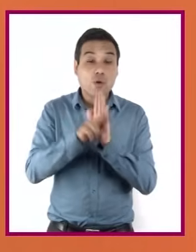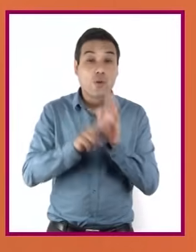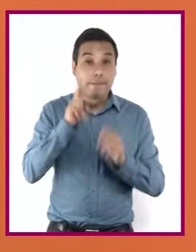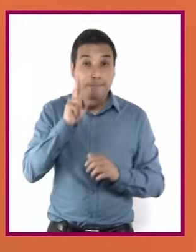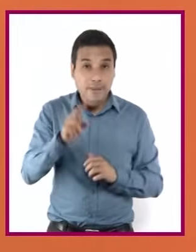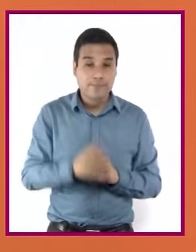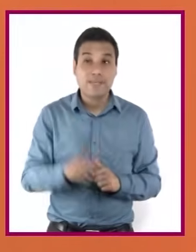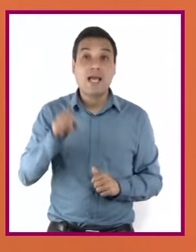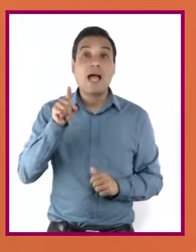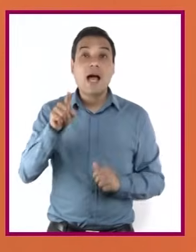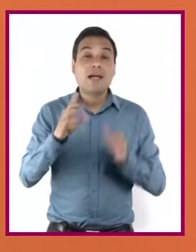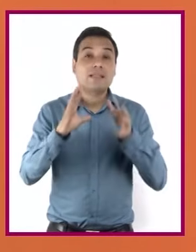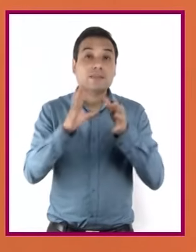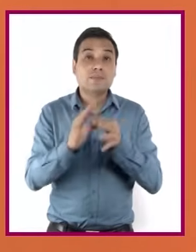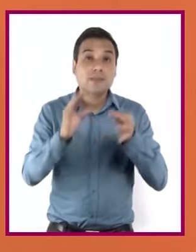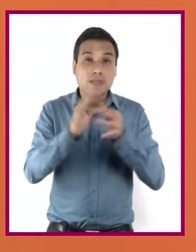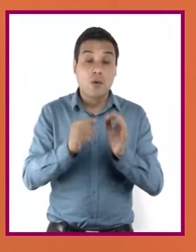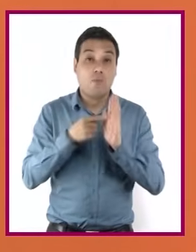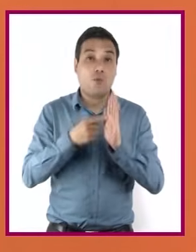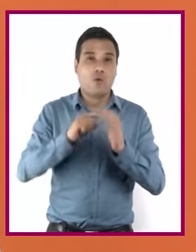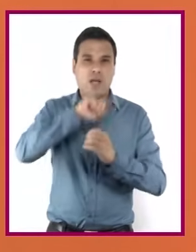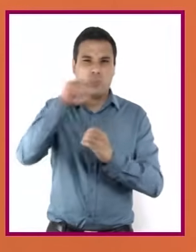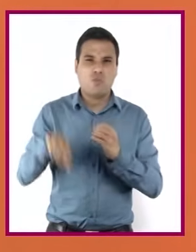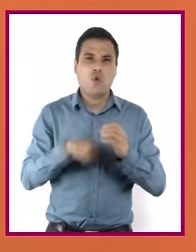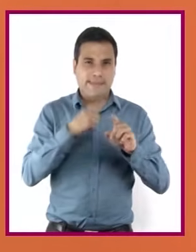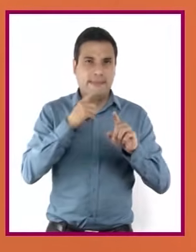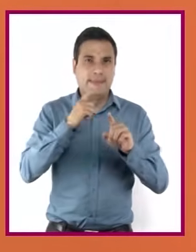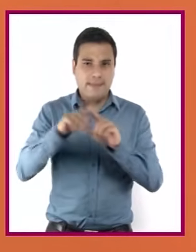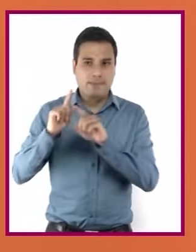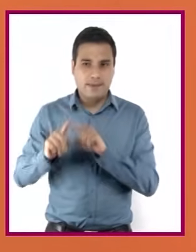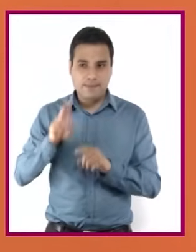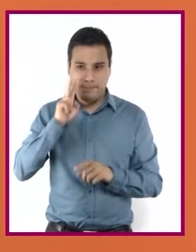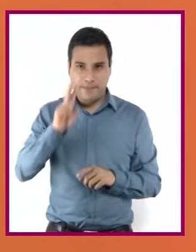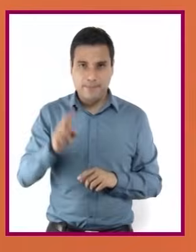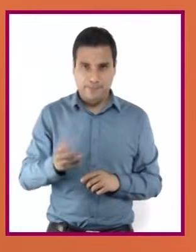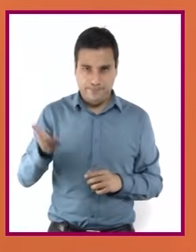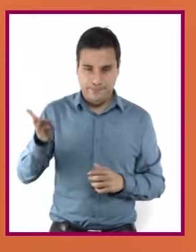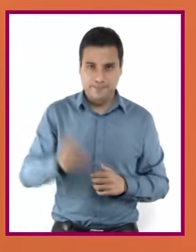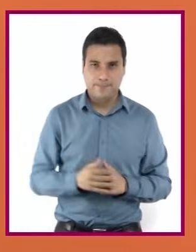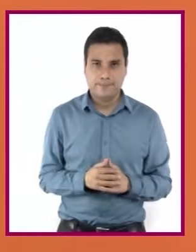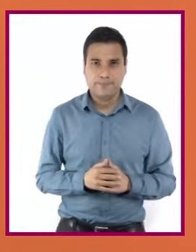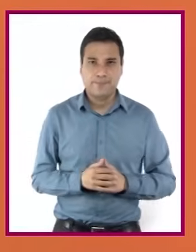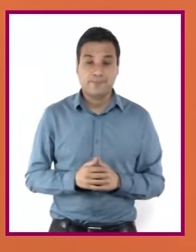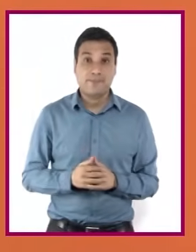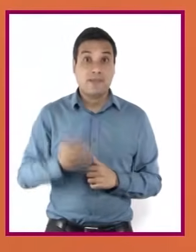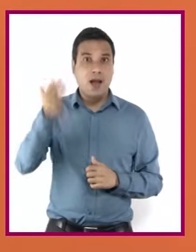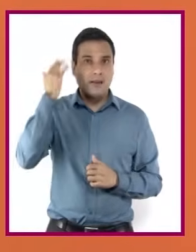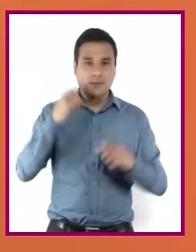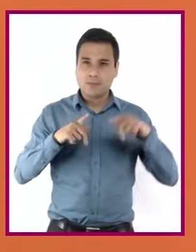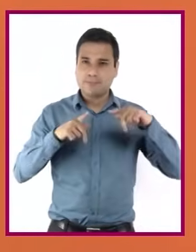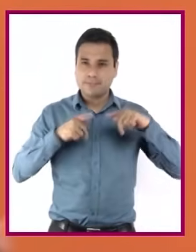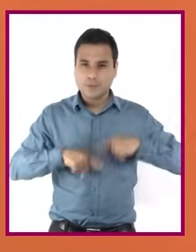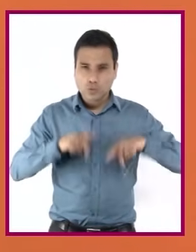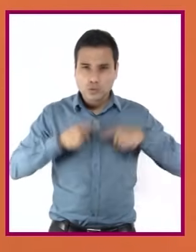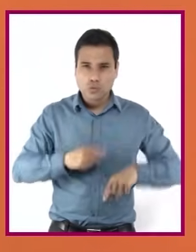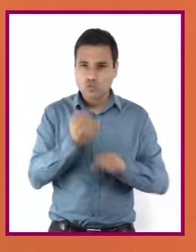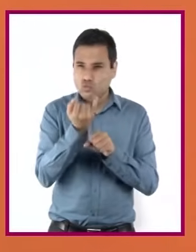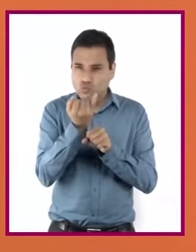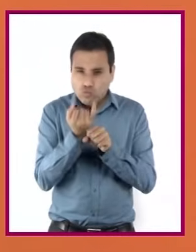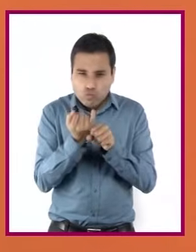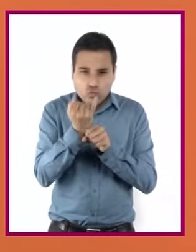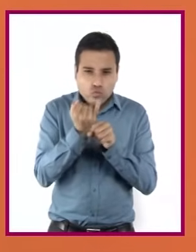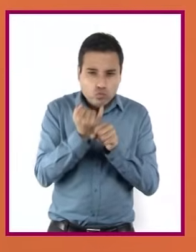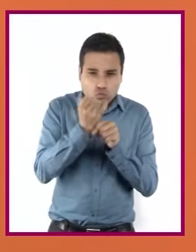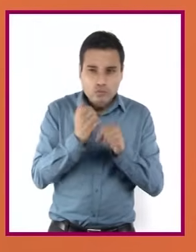los distintos modelos del átomo que han sido de gran importancia en la búsqueda de mejores explicaciones acerca de